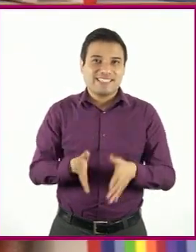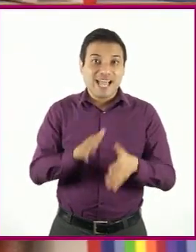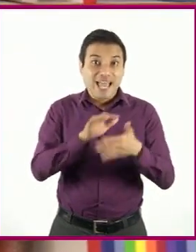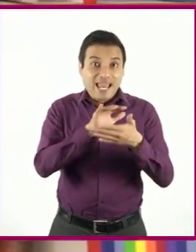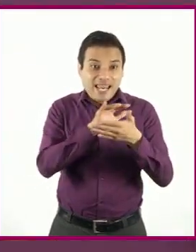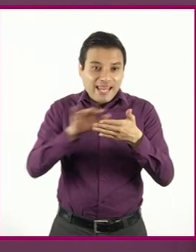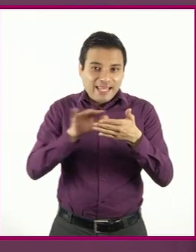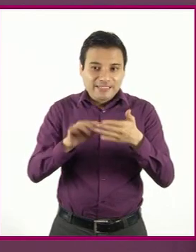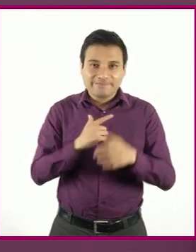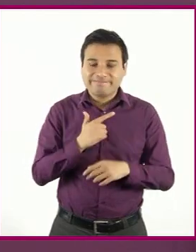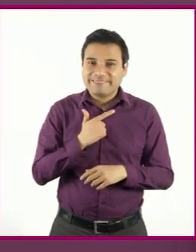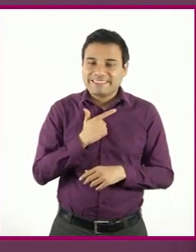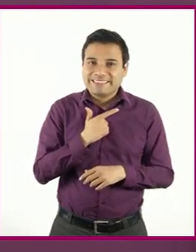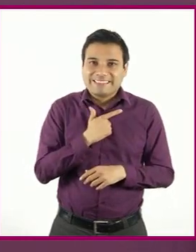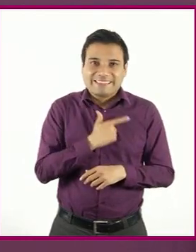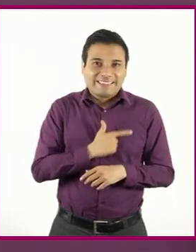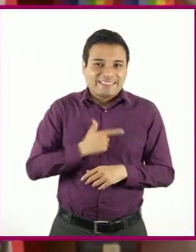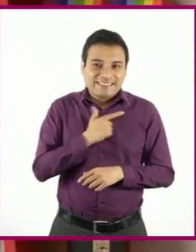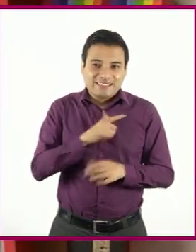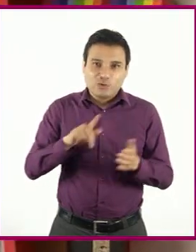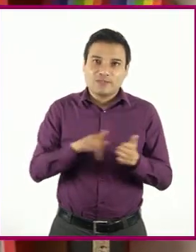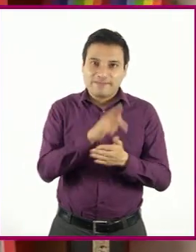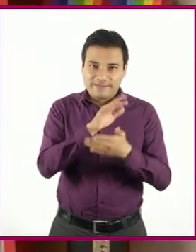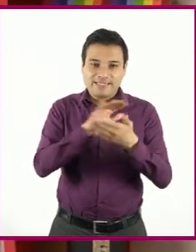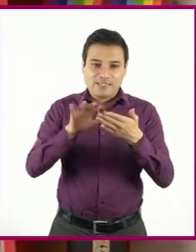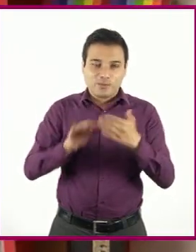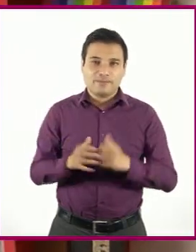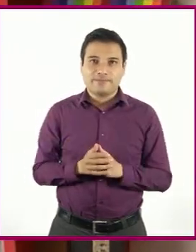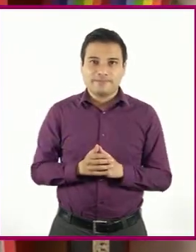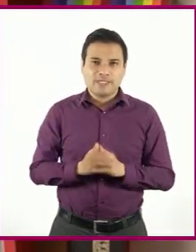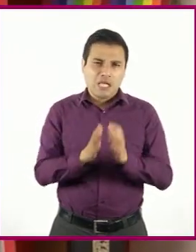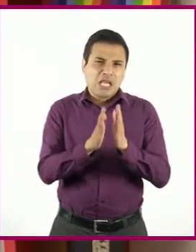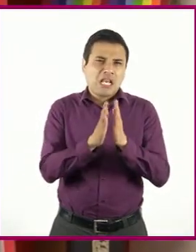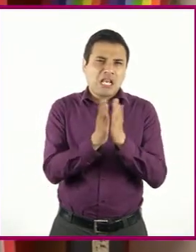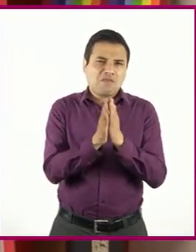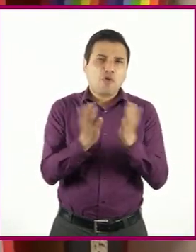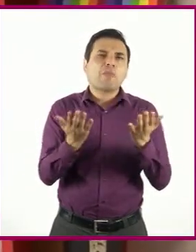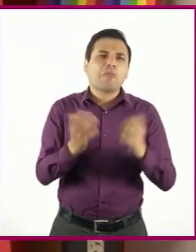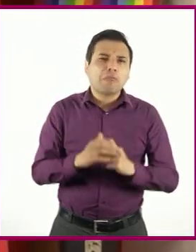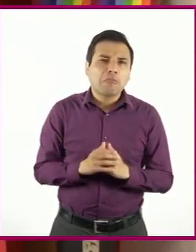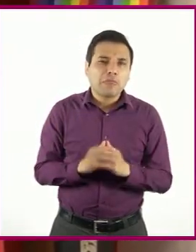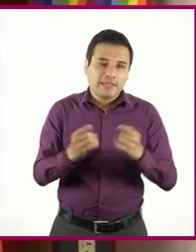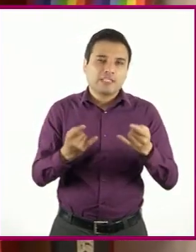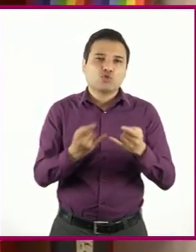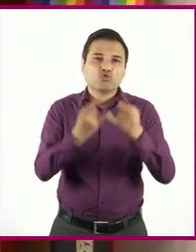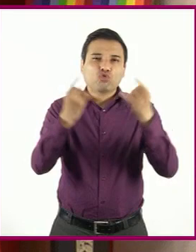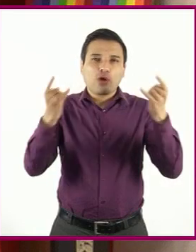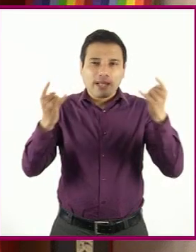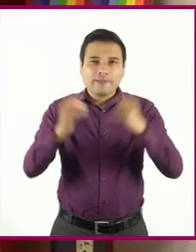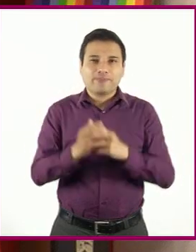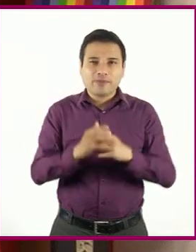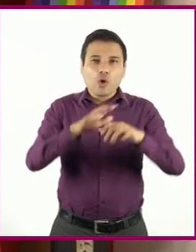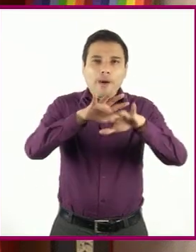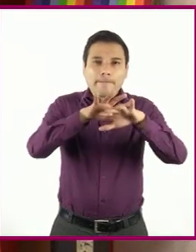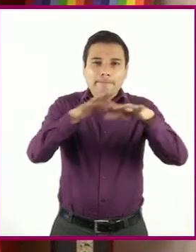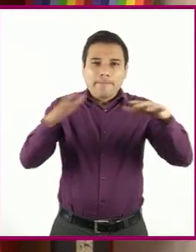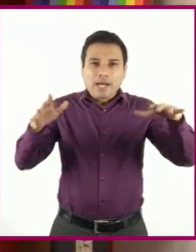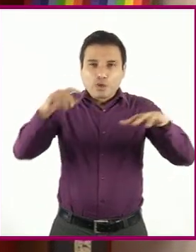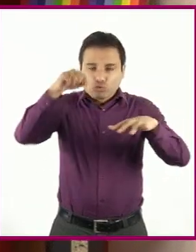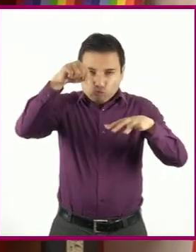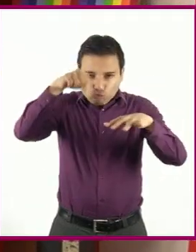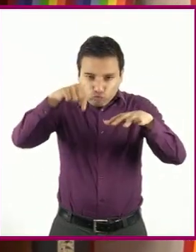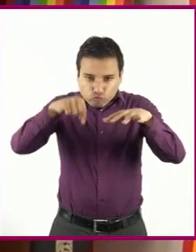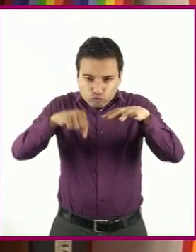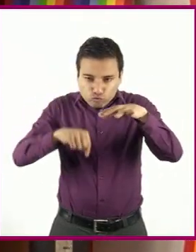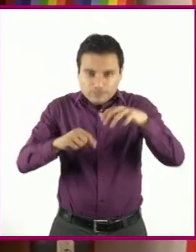acordarme me dan muchas ganas de volver a leerlo. Es una novela que relata aventuras al fondo del mar y rompe paradigmas.